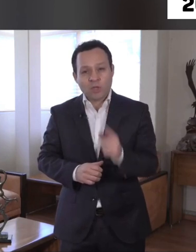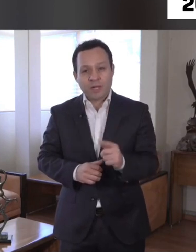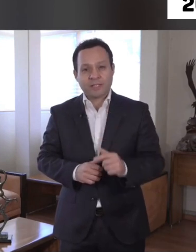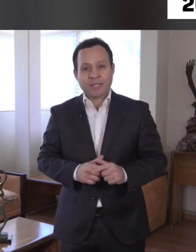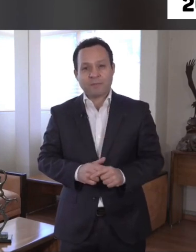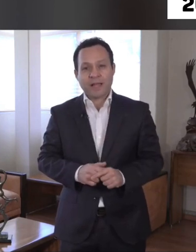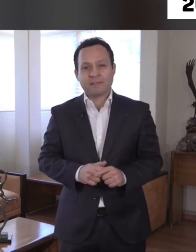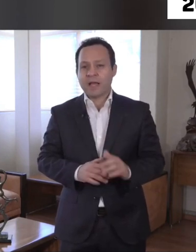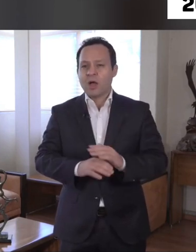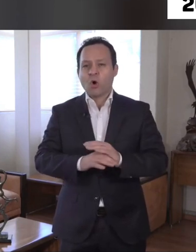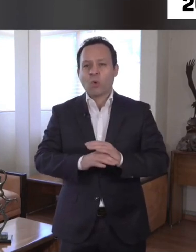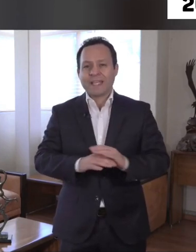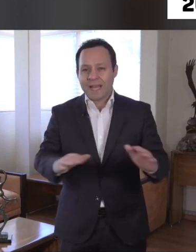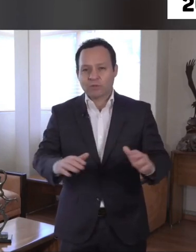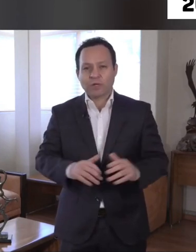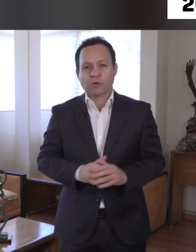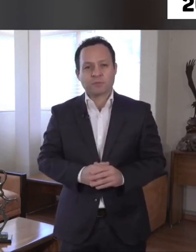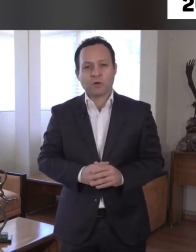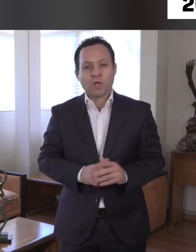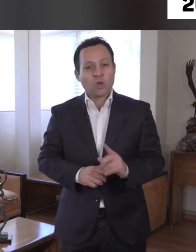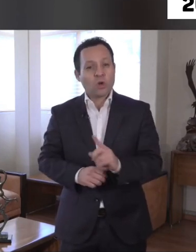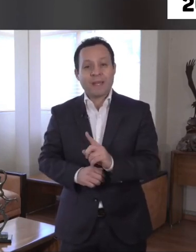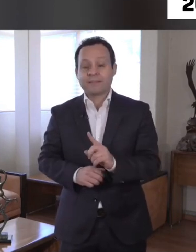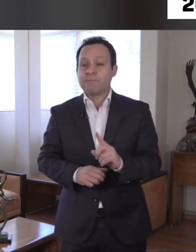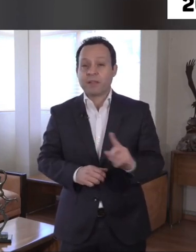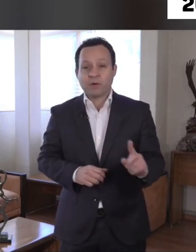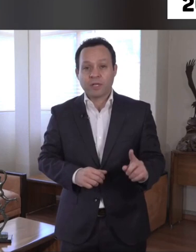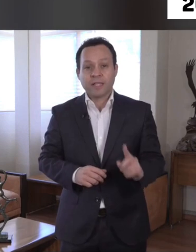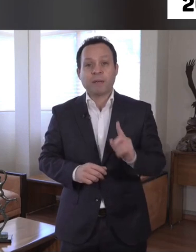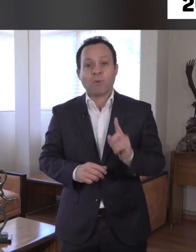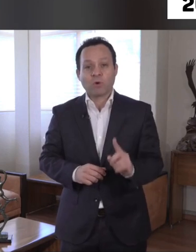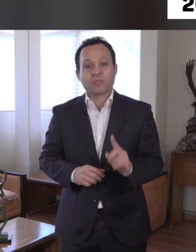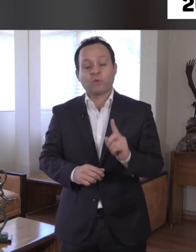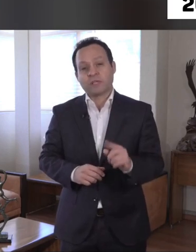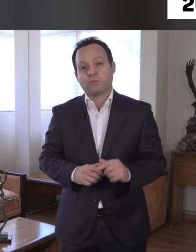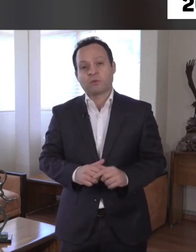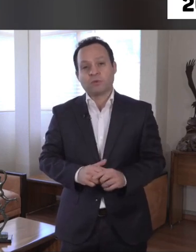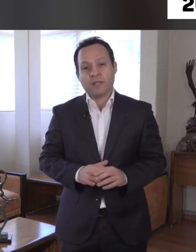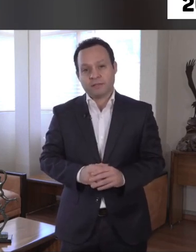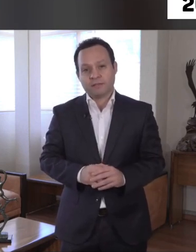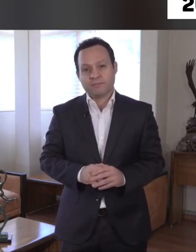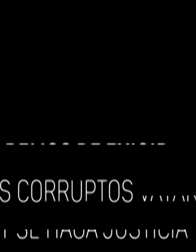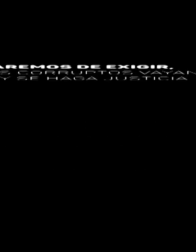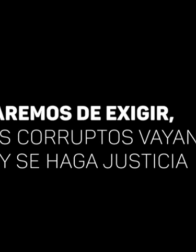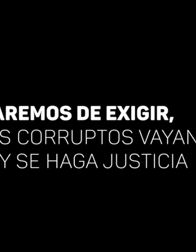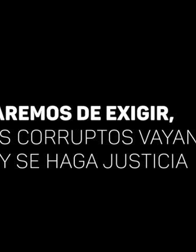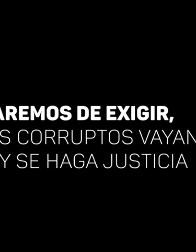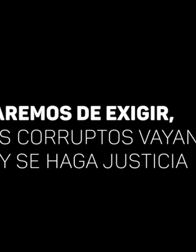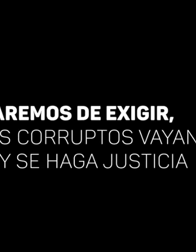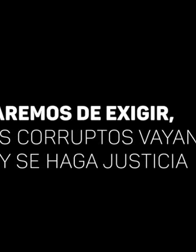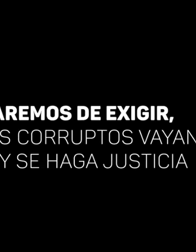cometieron omisiones en transparencia o cualquier acto de corrupción no merecen perdón y tampoco segundas oportunidades.